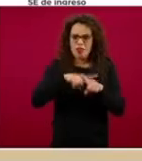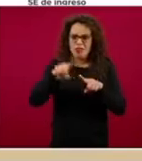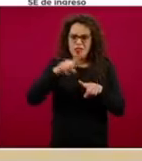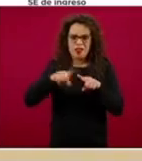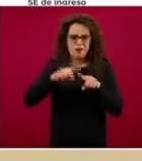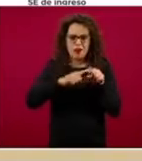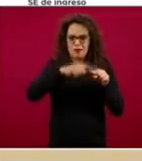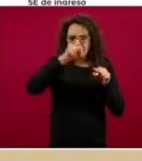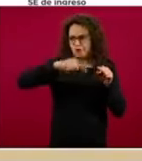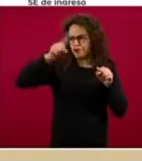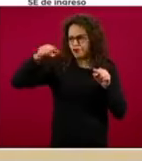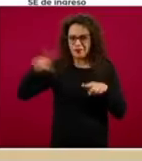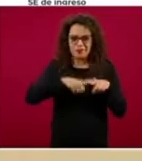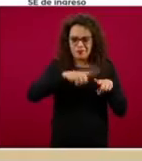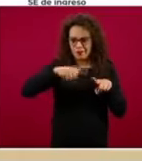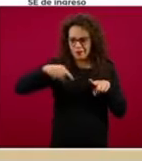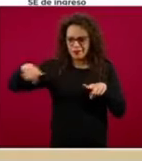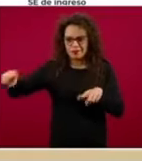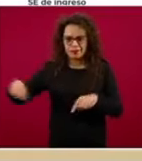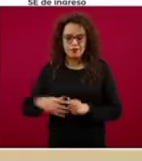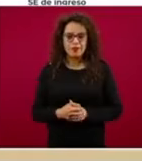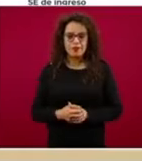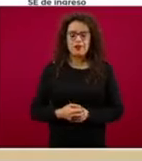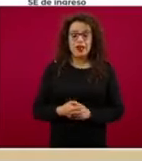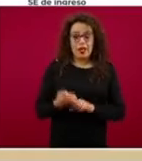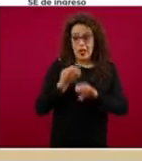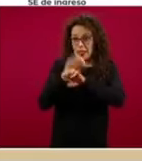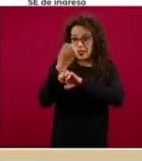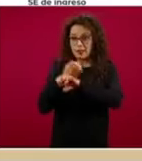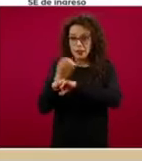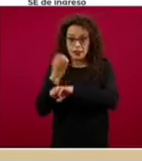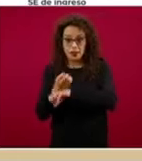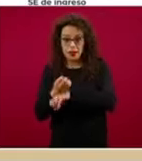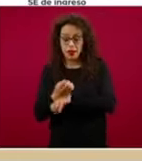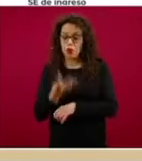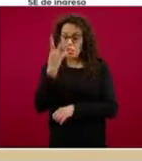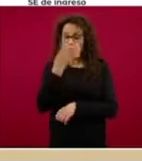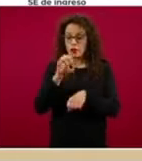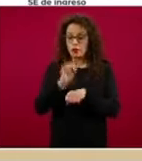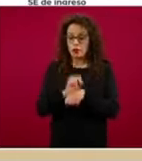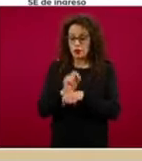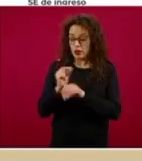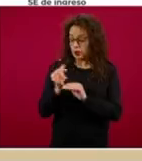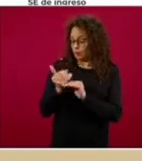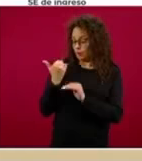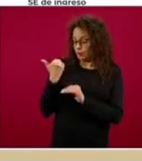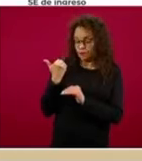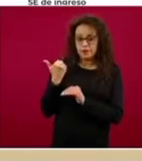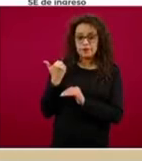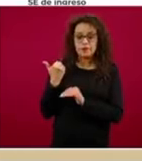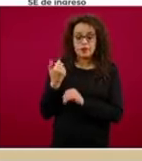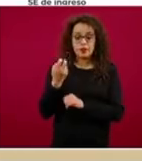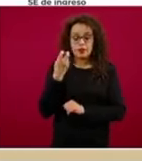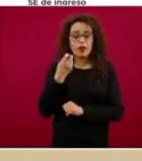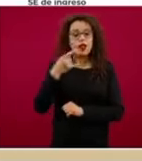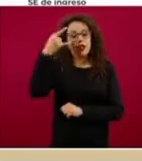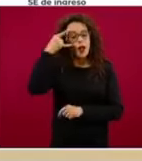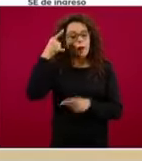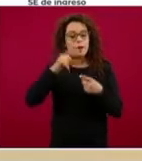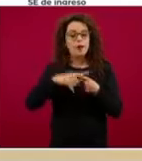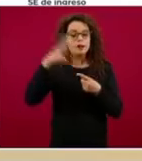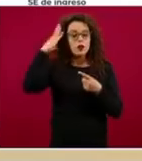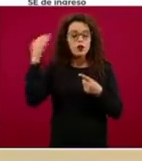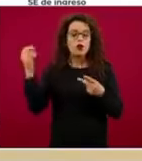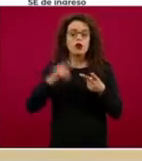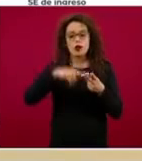de la epidemia. Esto no quiere decir que los estados que han disminuido en las últimas 4 semanas, que son Campeche, Colima,